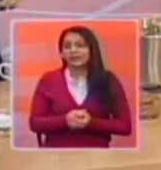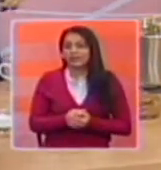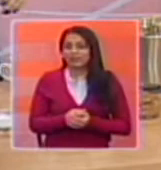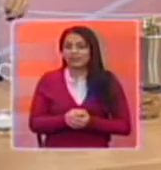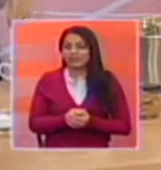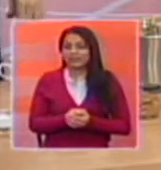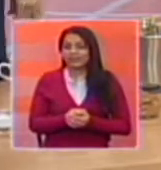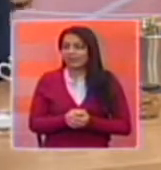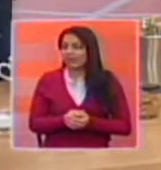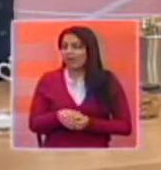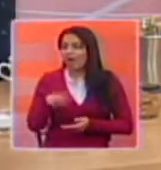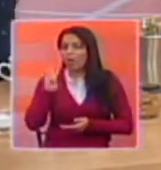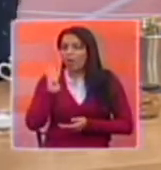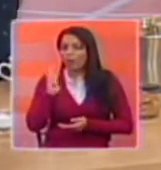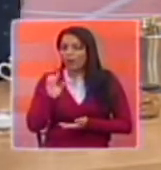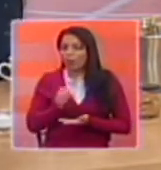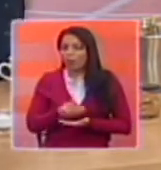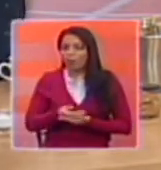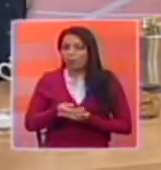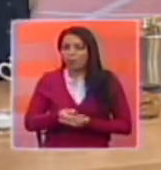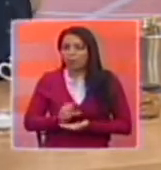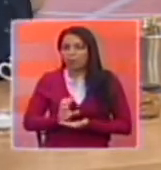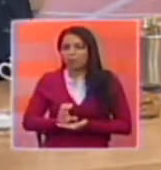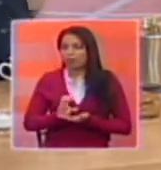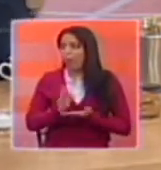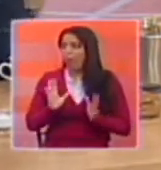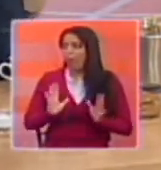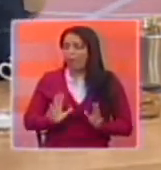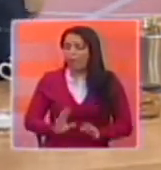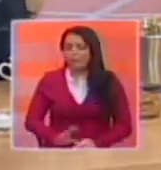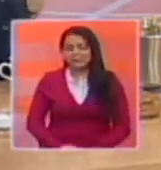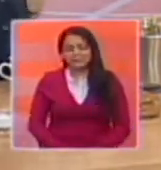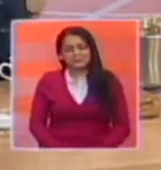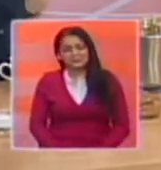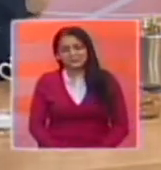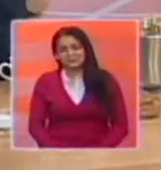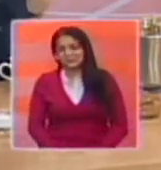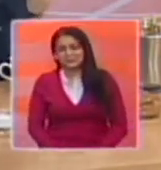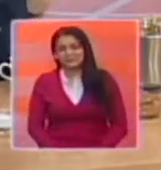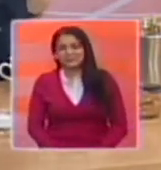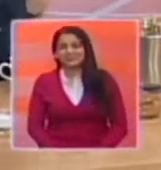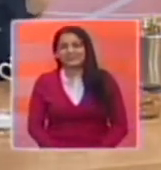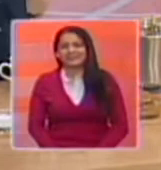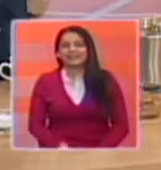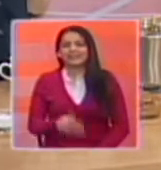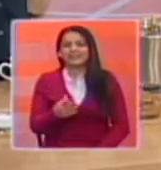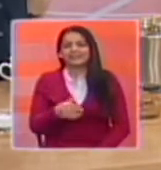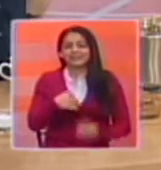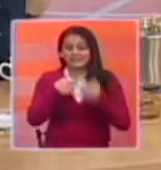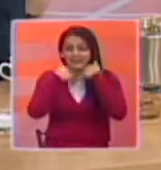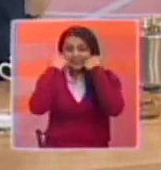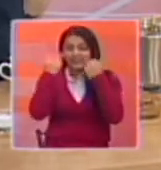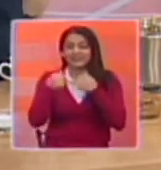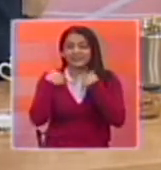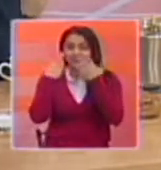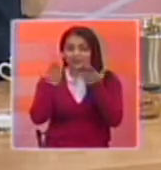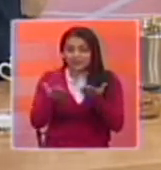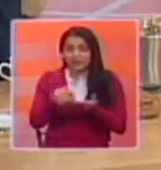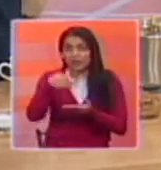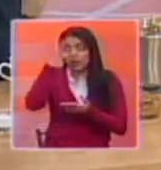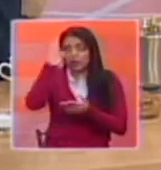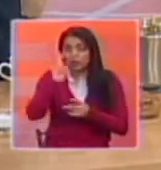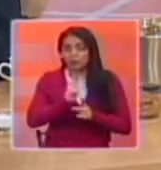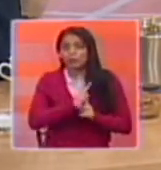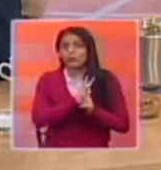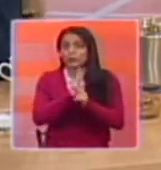camarón. 4 onzas, me dice. Bueno, Nilo, todo mi cariño para usted. Dios me lo bendiga a